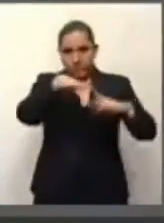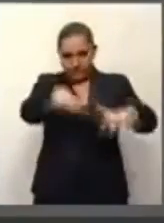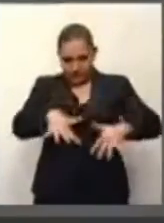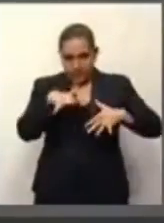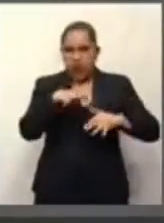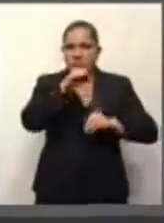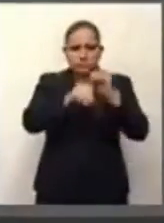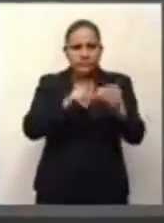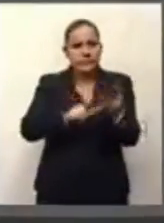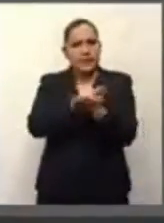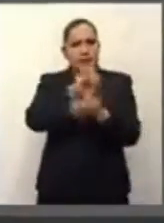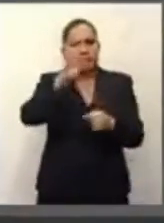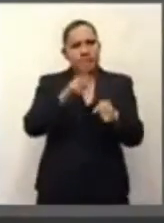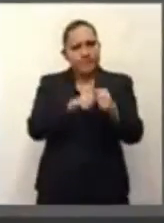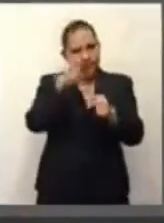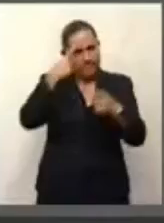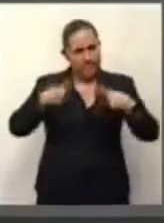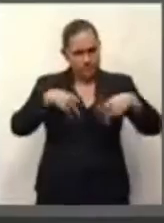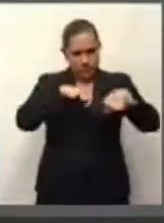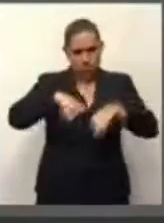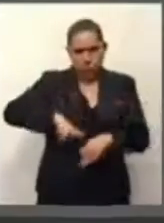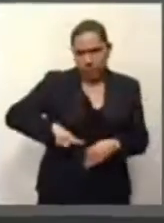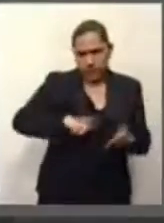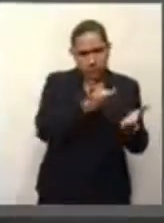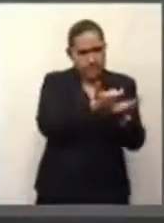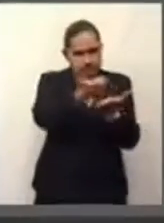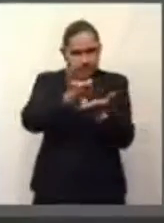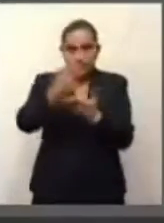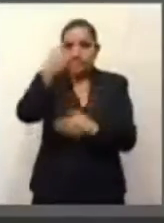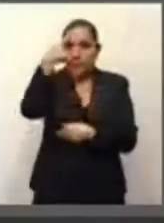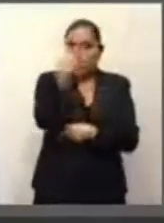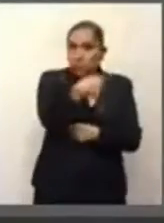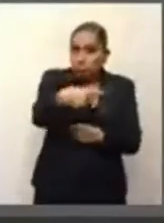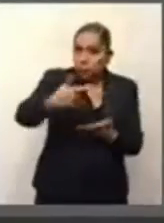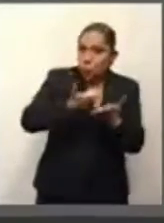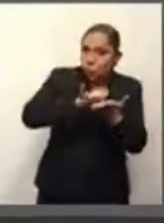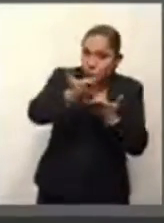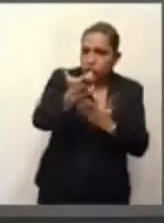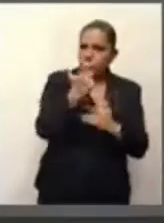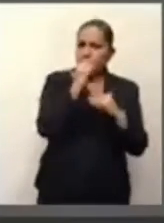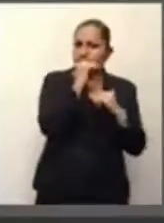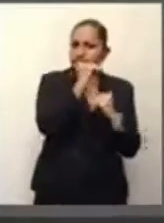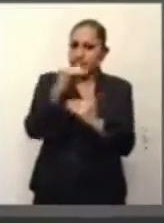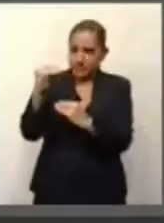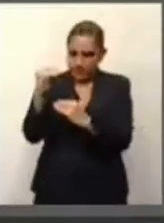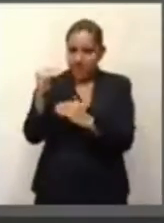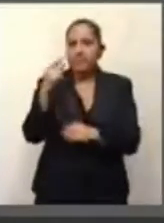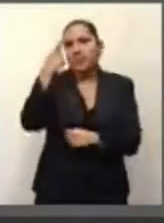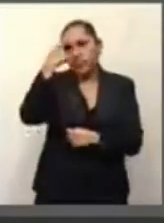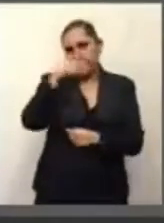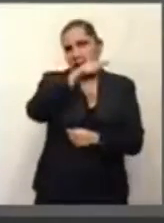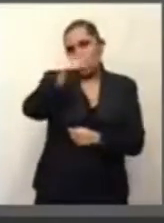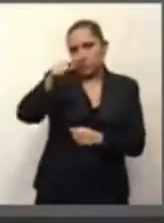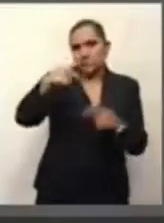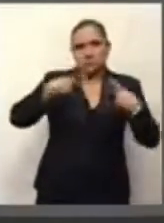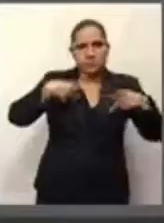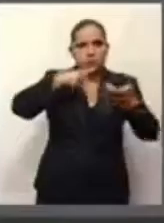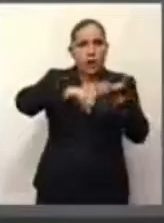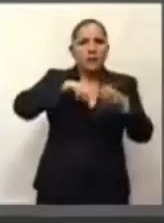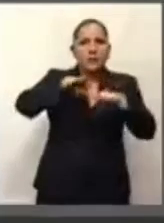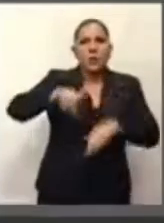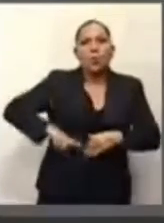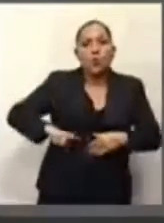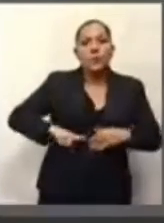de Remuneraciones de los Servidores Públicos para regular sueldos y evitar que cualquier servidor público supere las percepciones